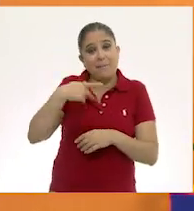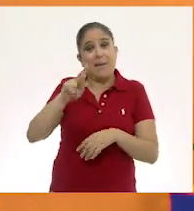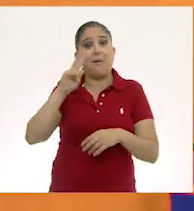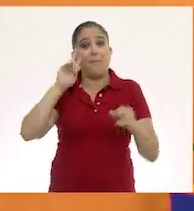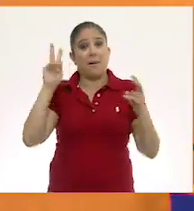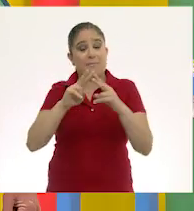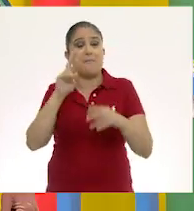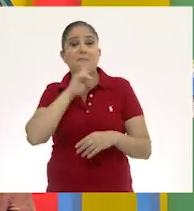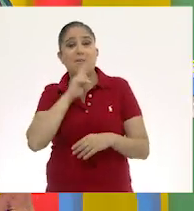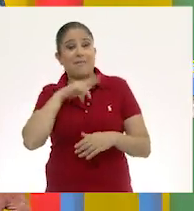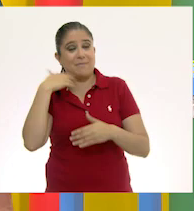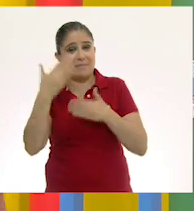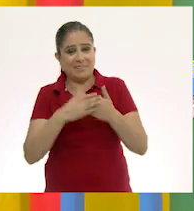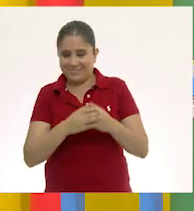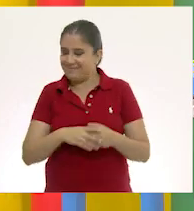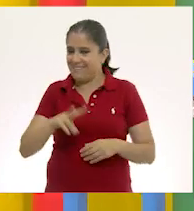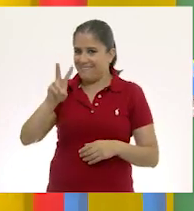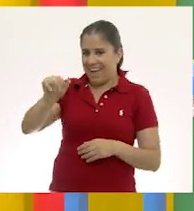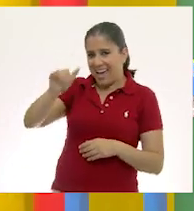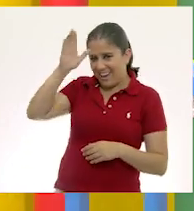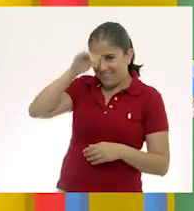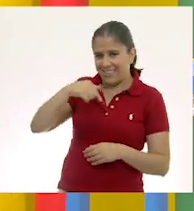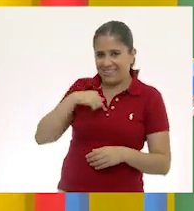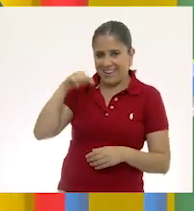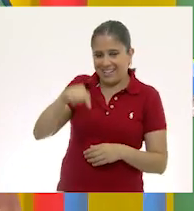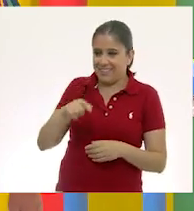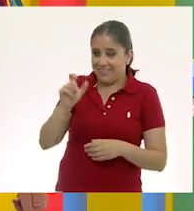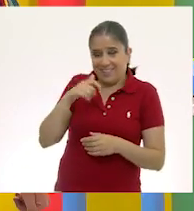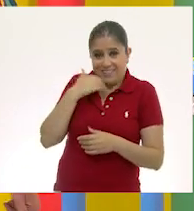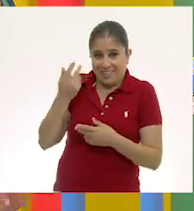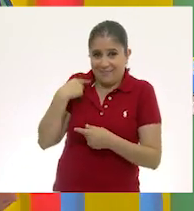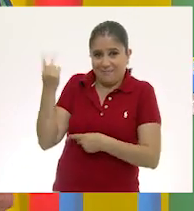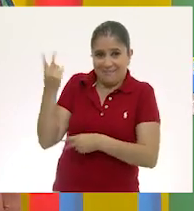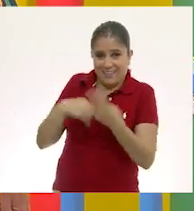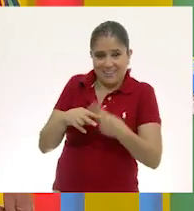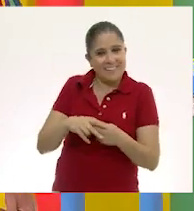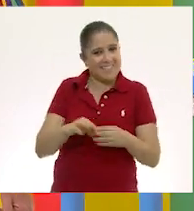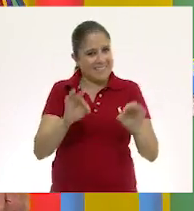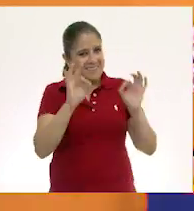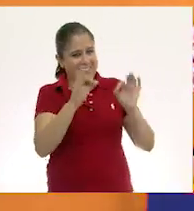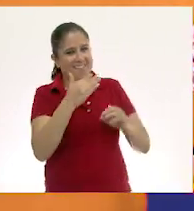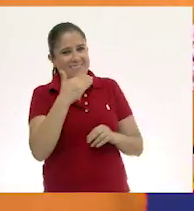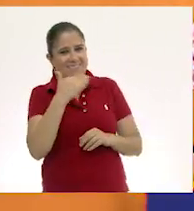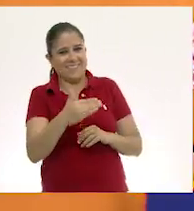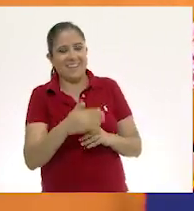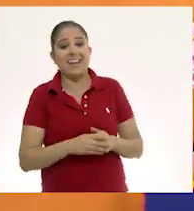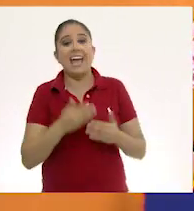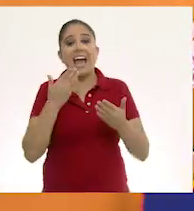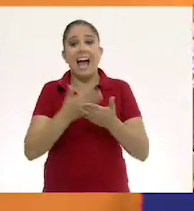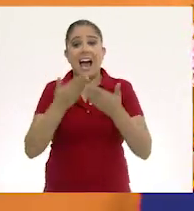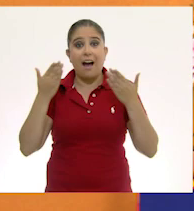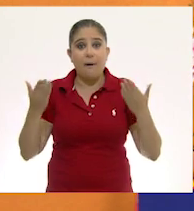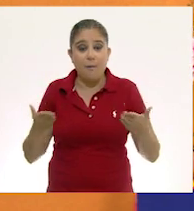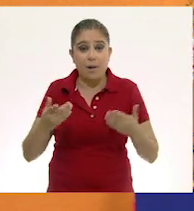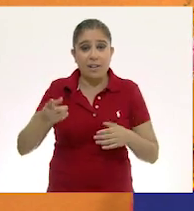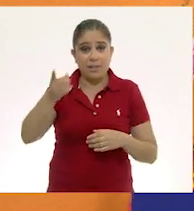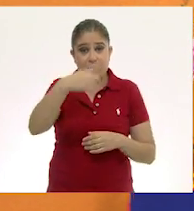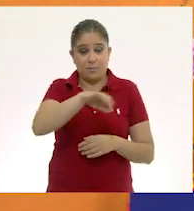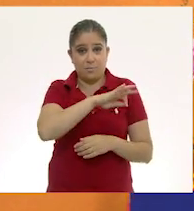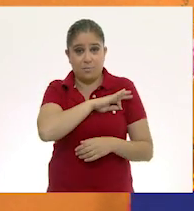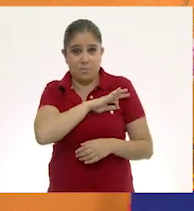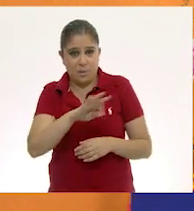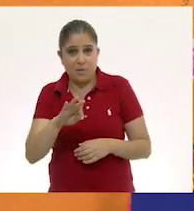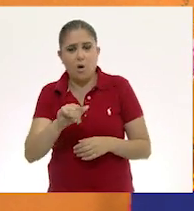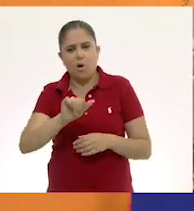veremos muy pronto, ¿verdad? De acuerdo, aquí estaré cuando ustedes quieran que yo venga. Perfecto, muy bien. Pues ahora, si te es posible,